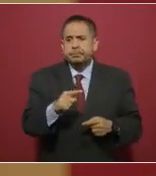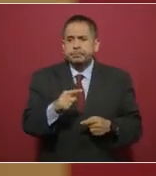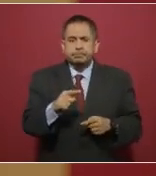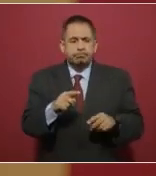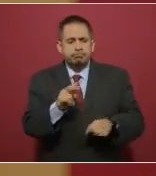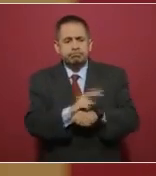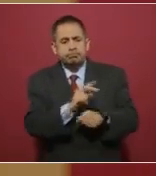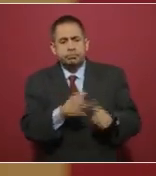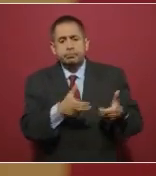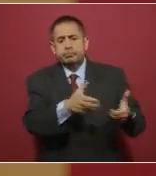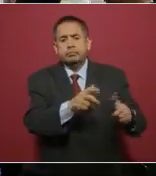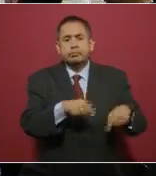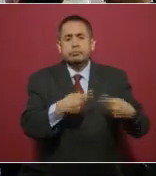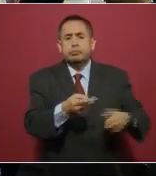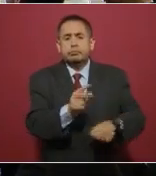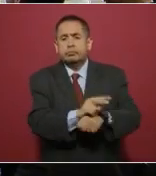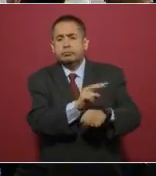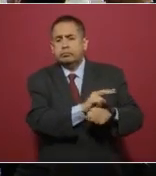pública.